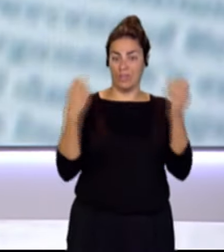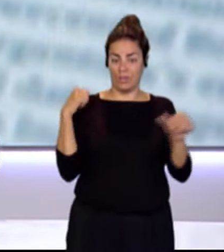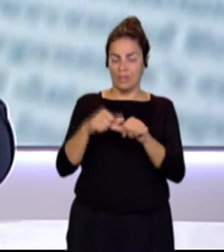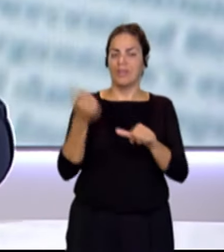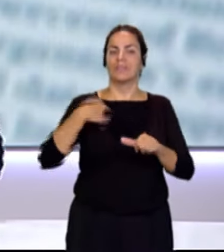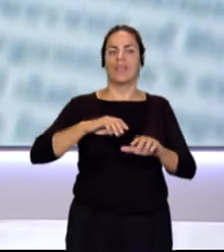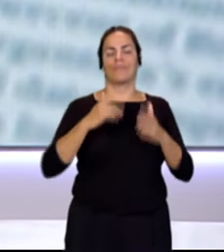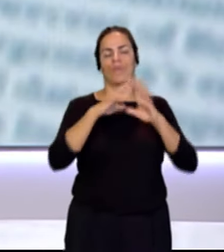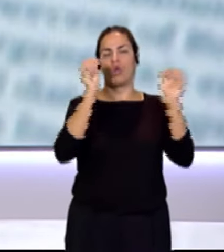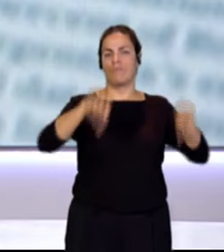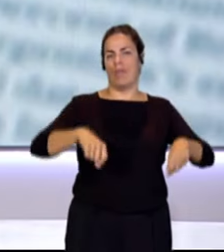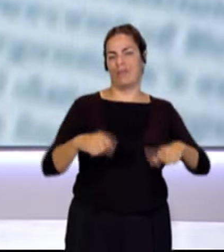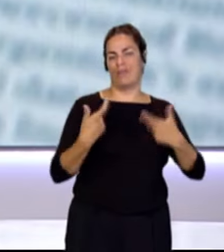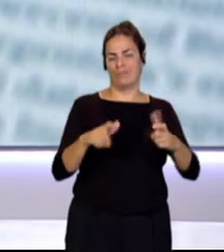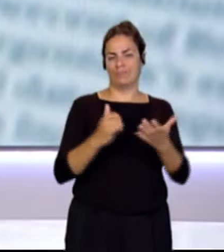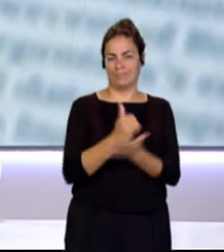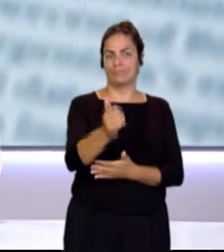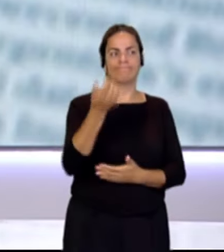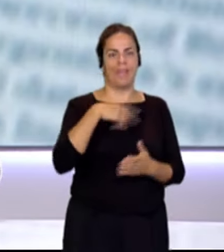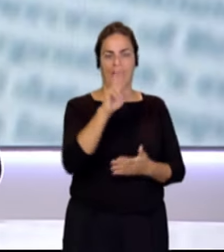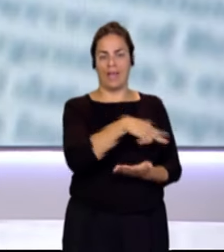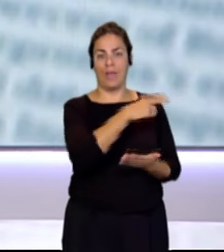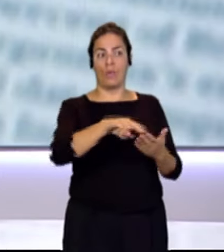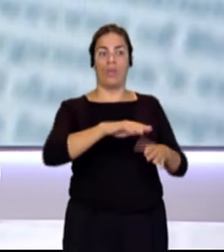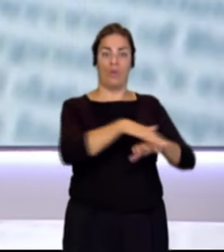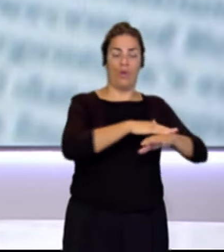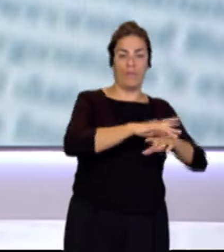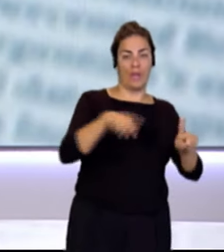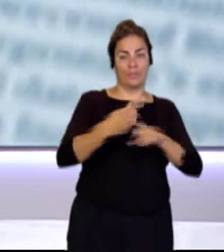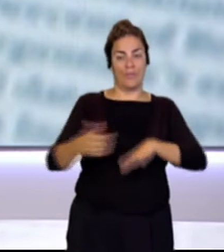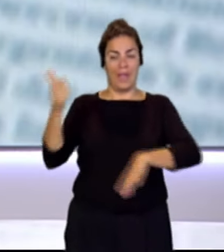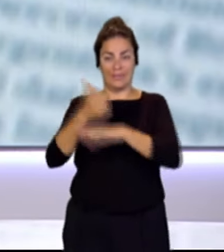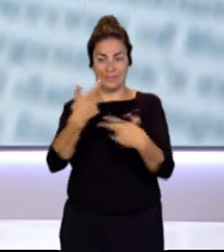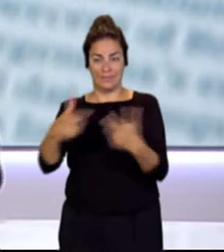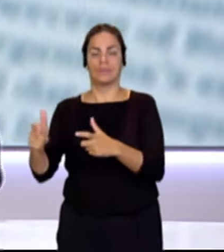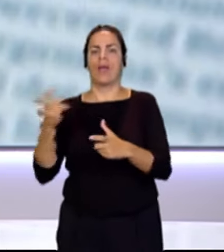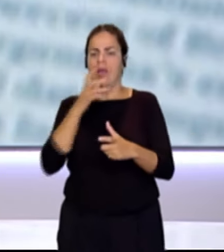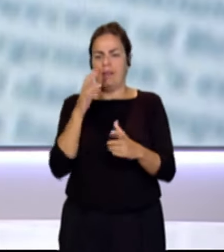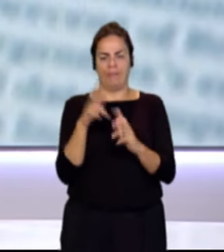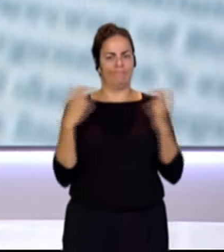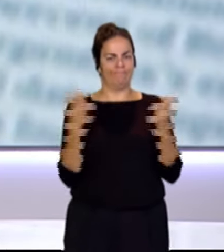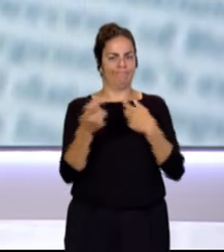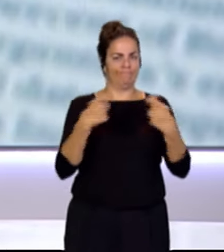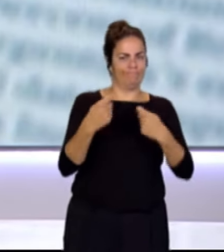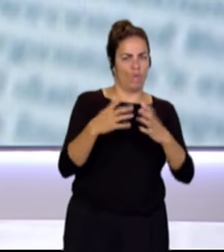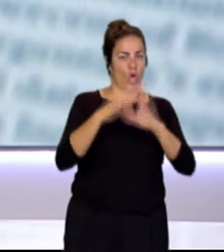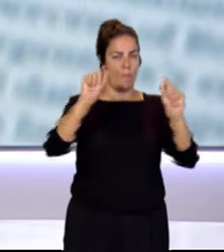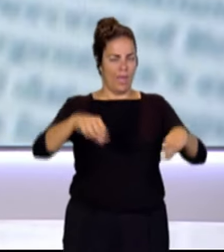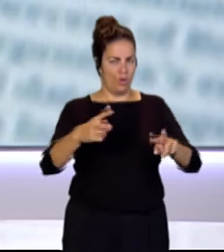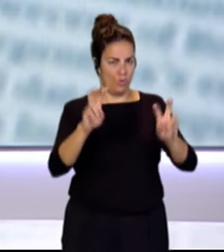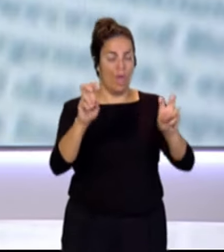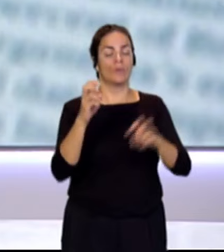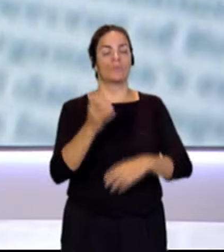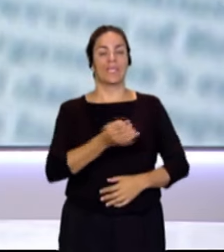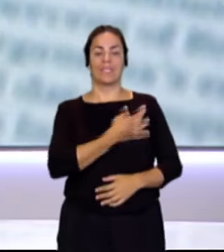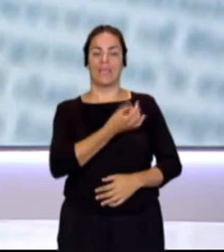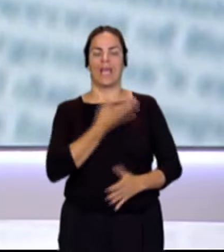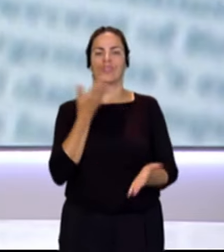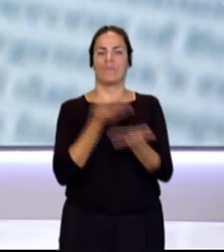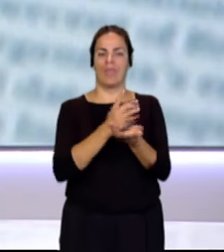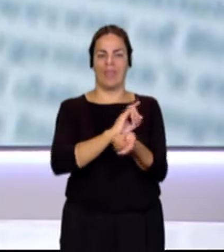sindicatos y patronal acaban de formar la mesa para una nueva negociación de un nuevo convenio los sindicatos piden cambios laborales para